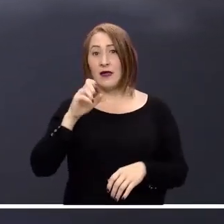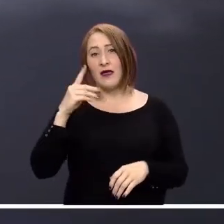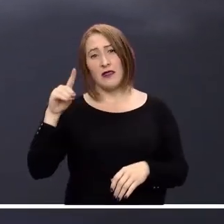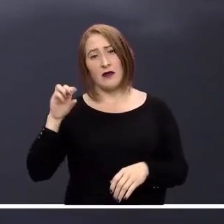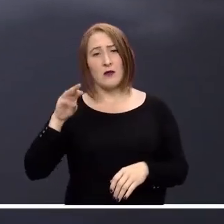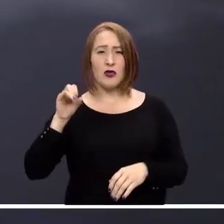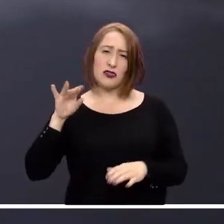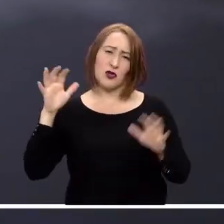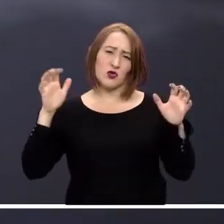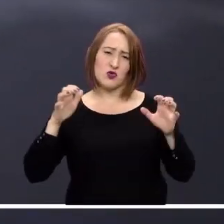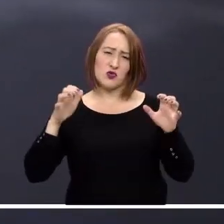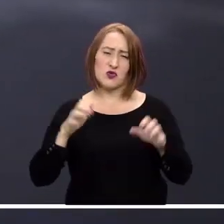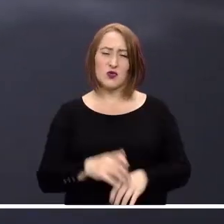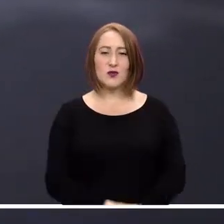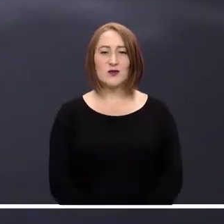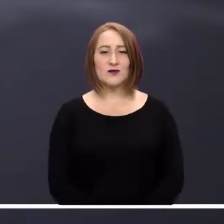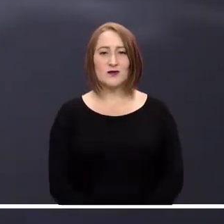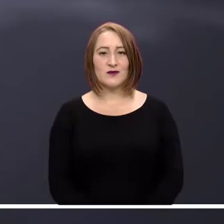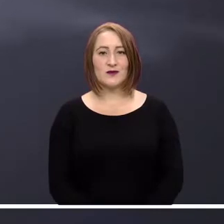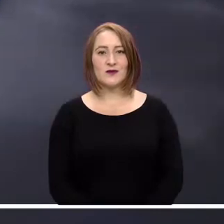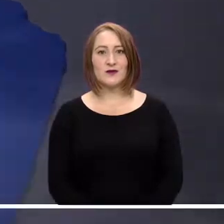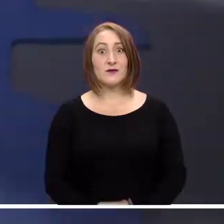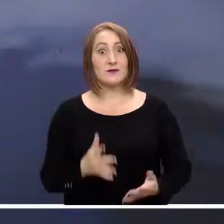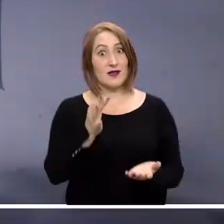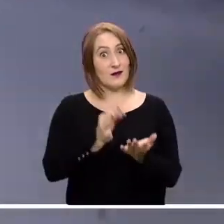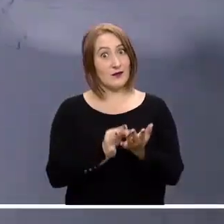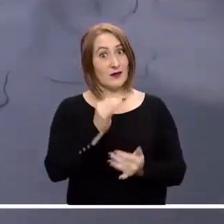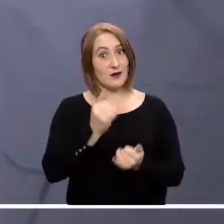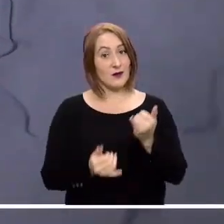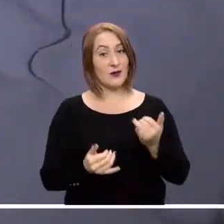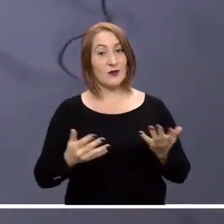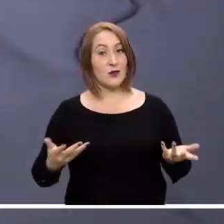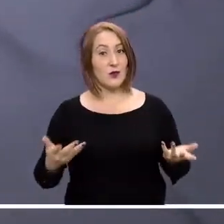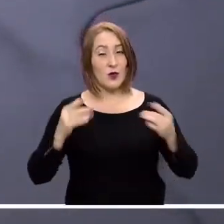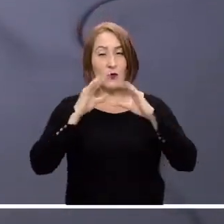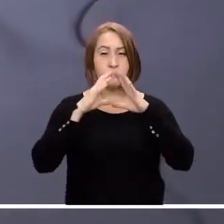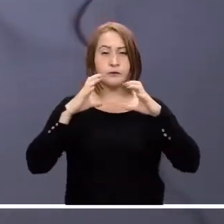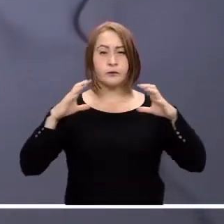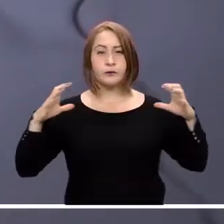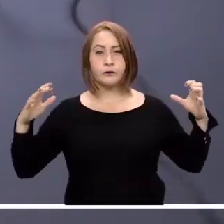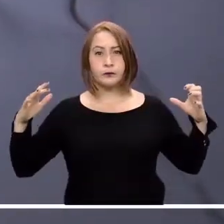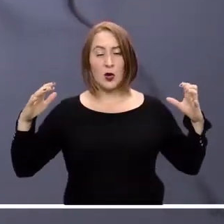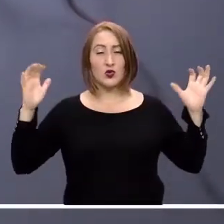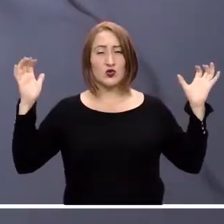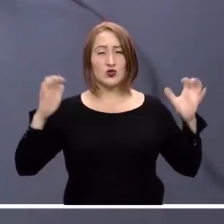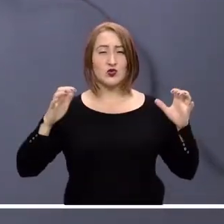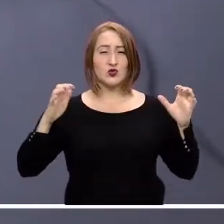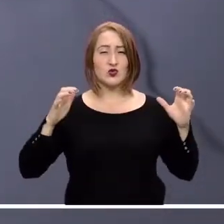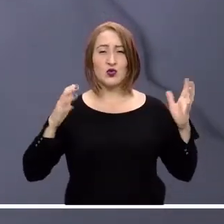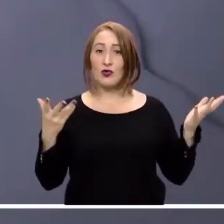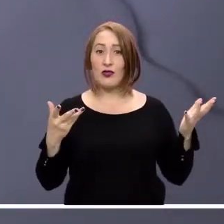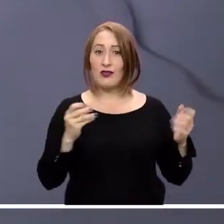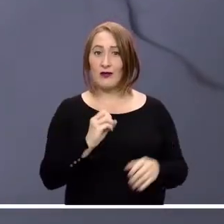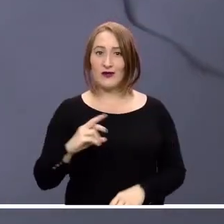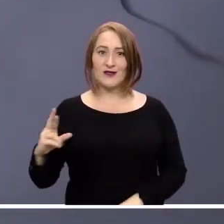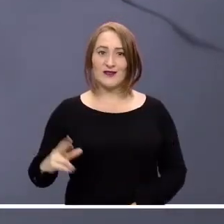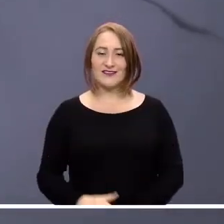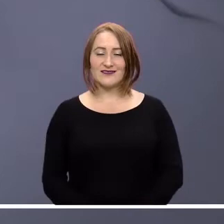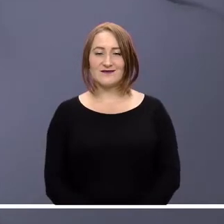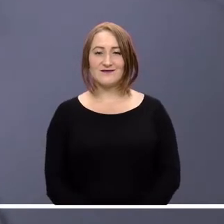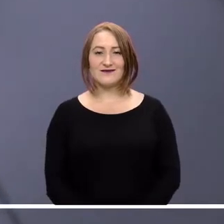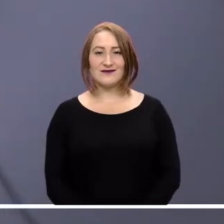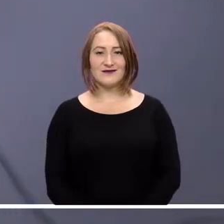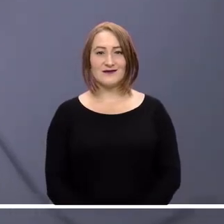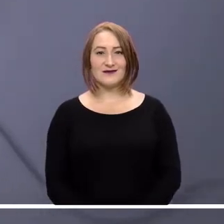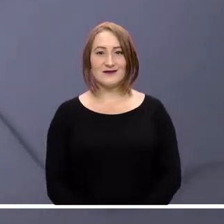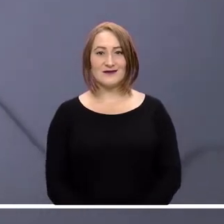las precipitaciones serán de menor intensidad. Finalmente, en la capital del país, se espera cielo parcialmente nublado y lluvias ligeras